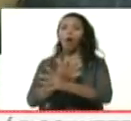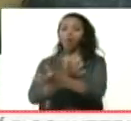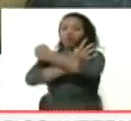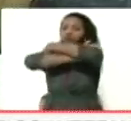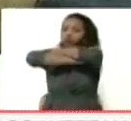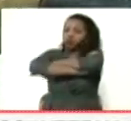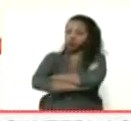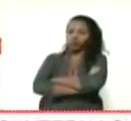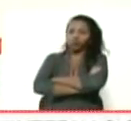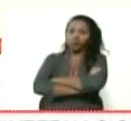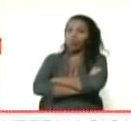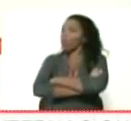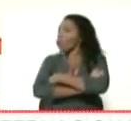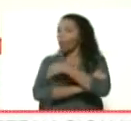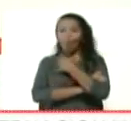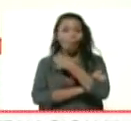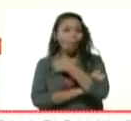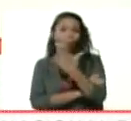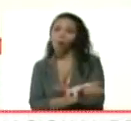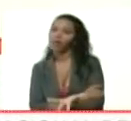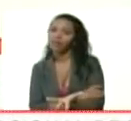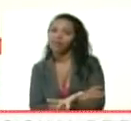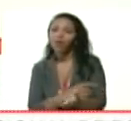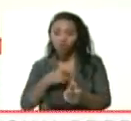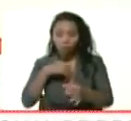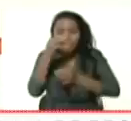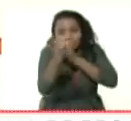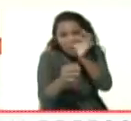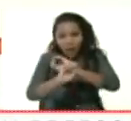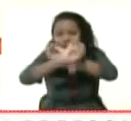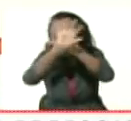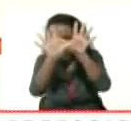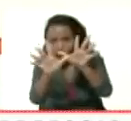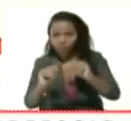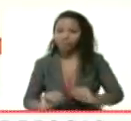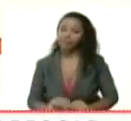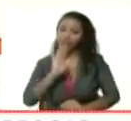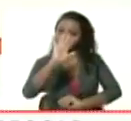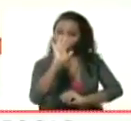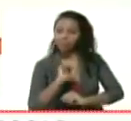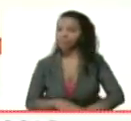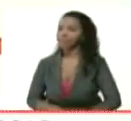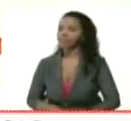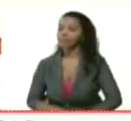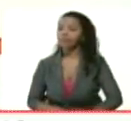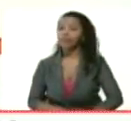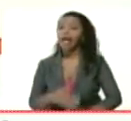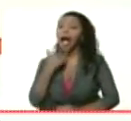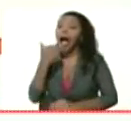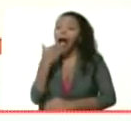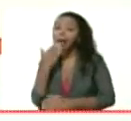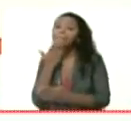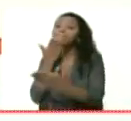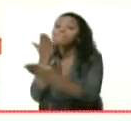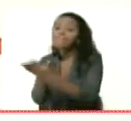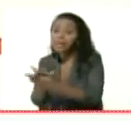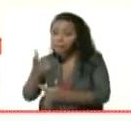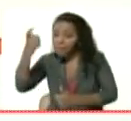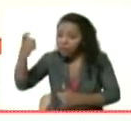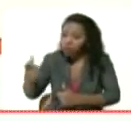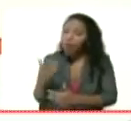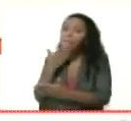Nadie. Me voy a explicar. Me voy a explicar. Si alguien pide que invadan mi